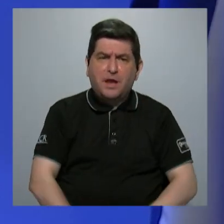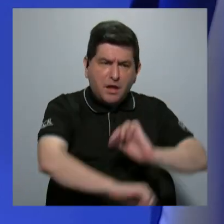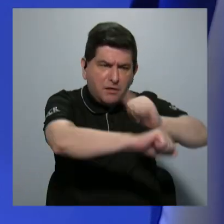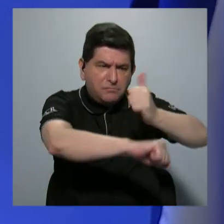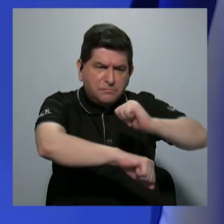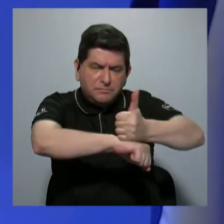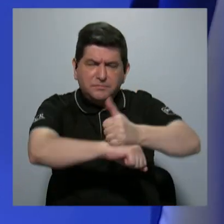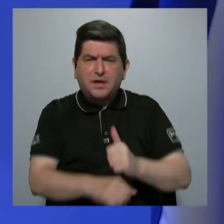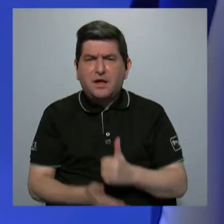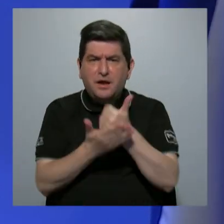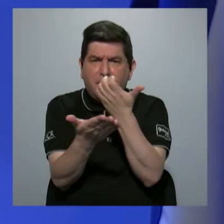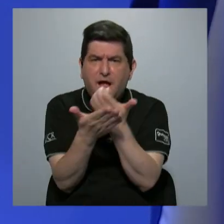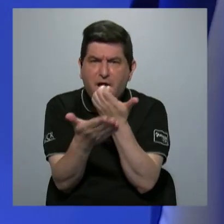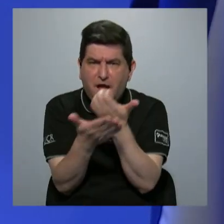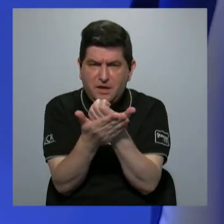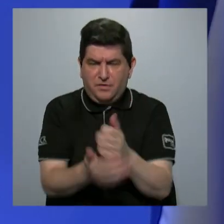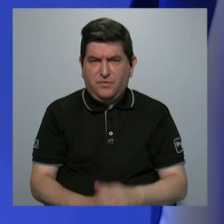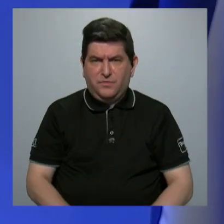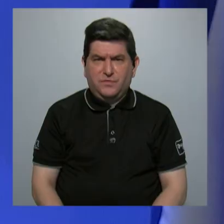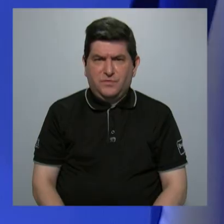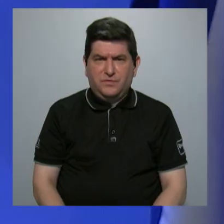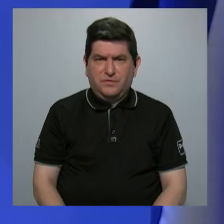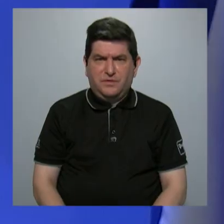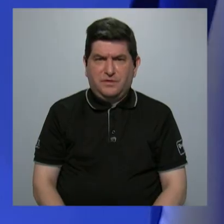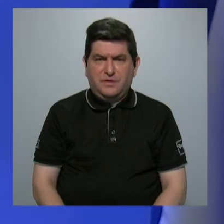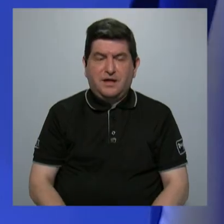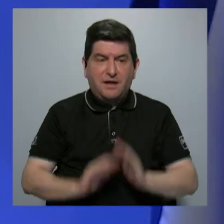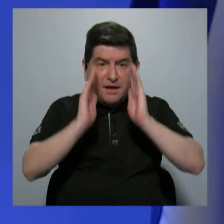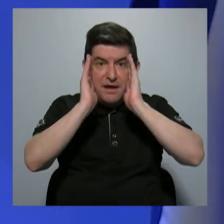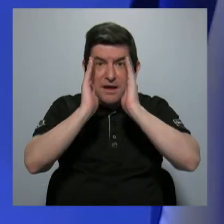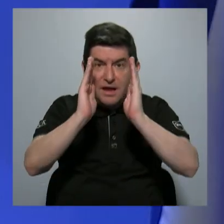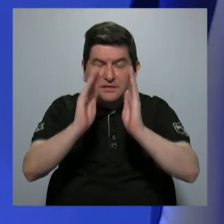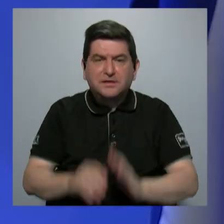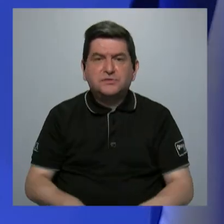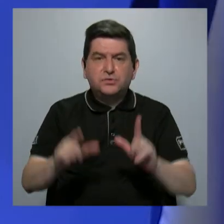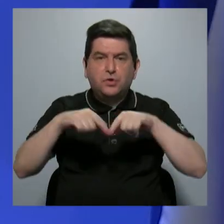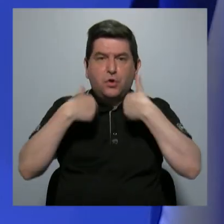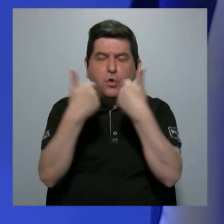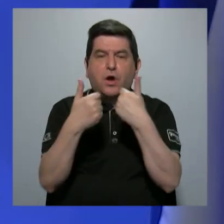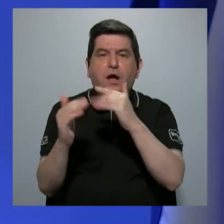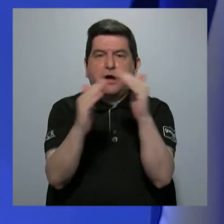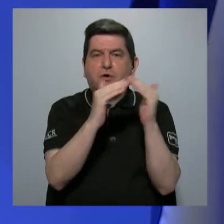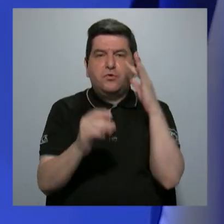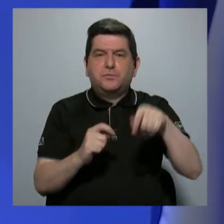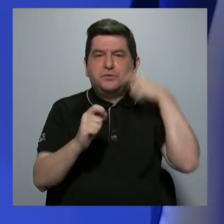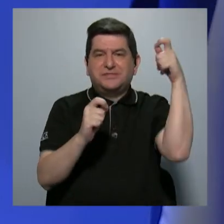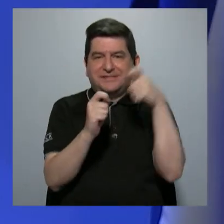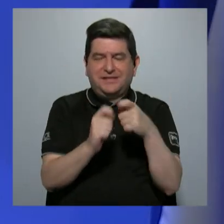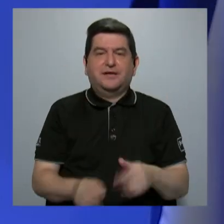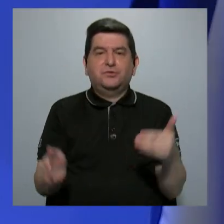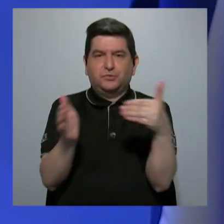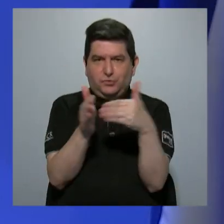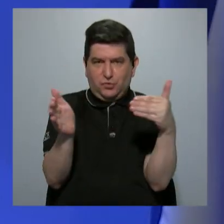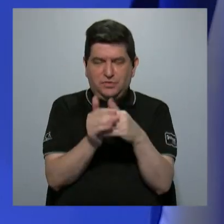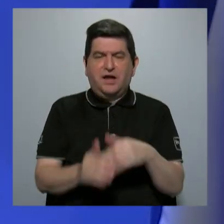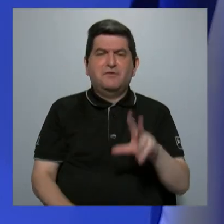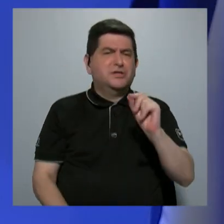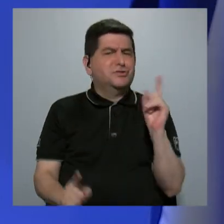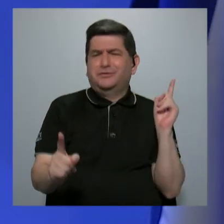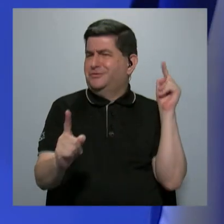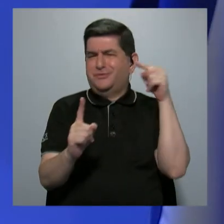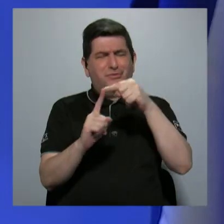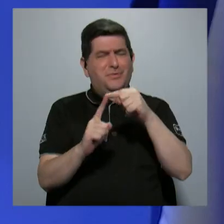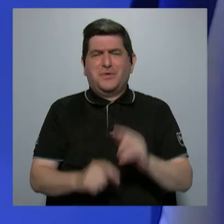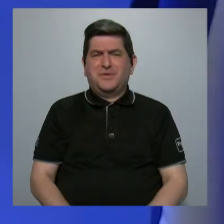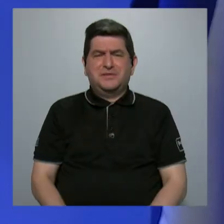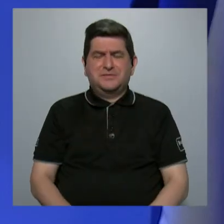asignar becas que estén dirigidas a ciertos sectores de la población, de nuevo, no con el propósito de